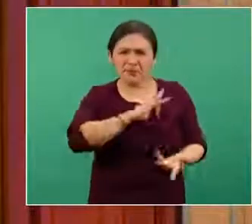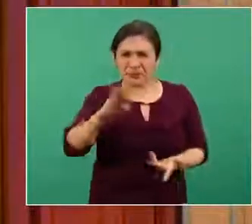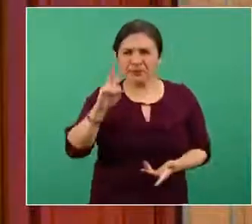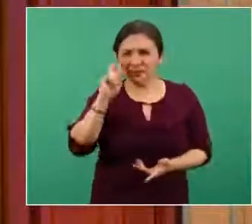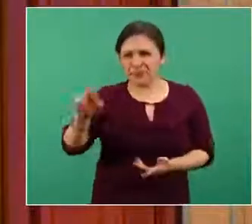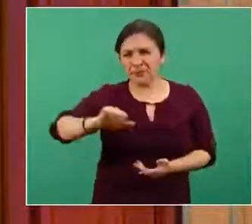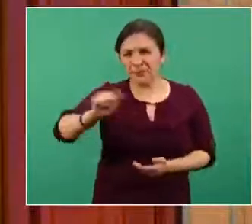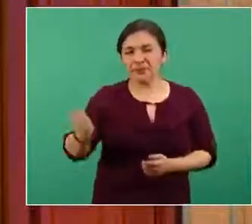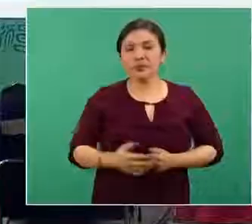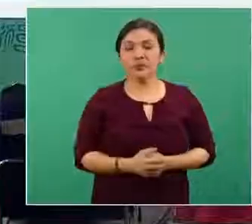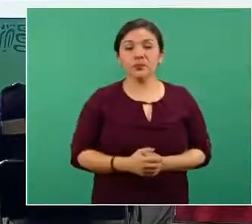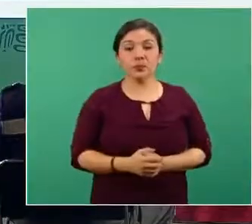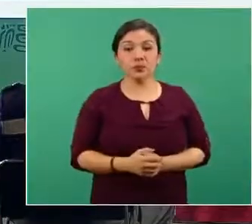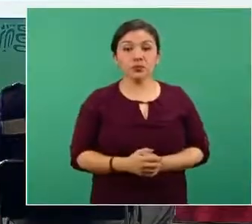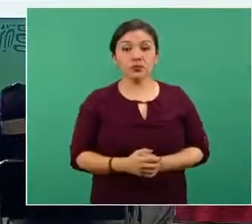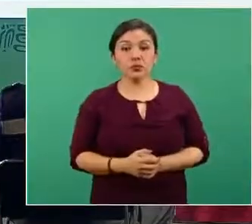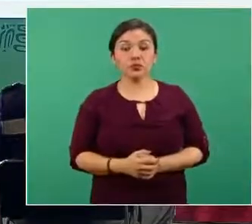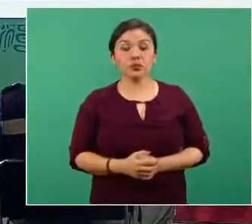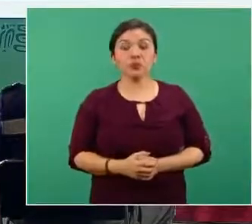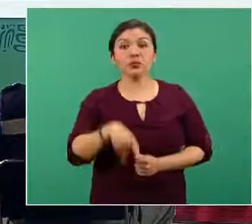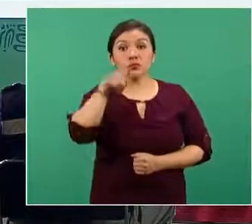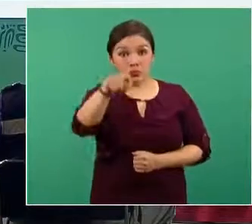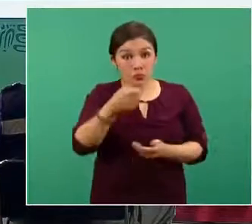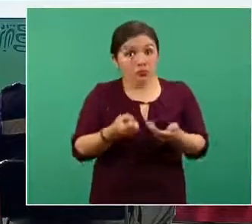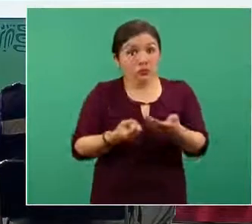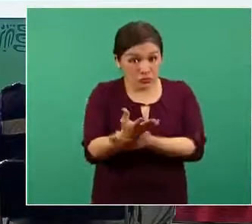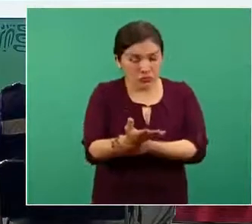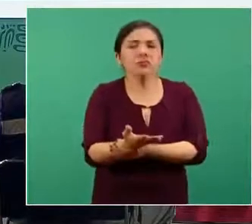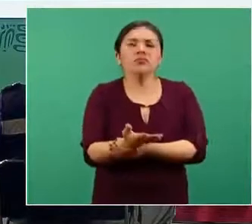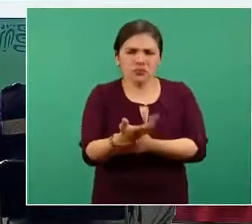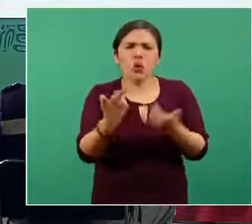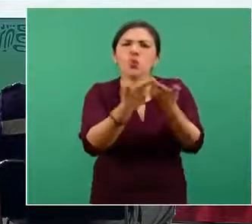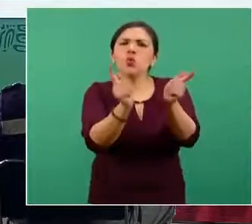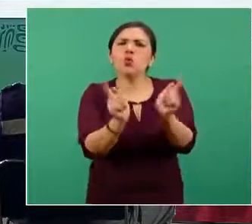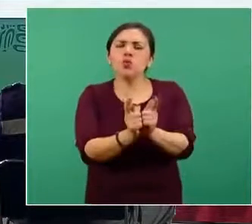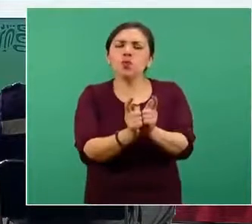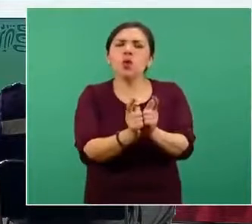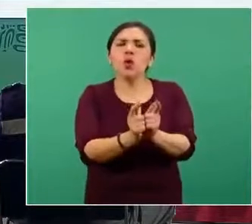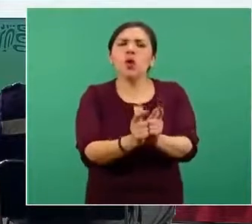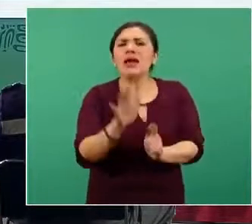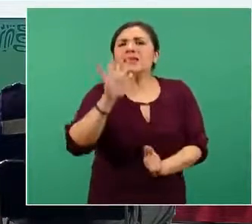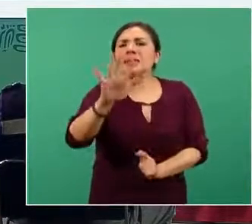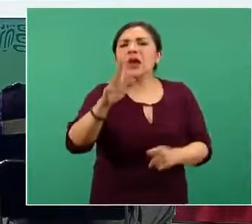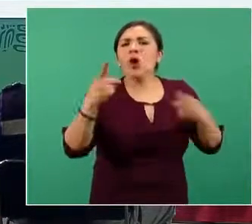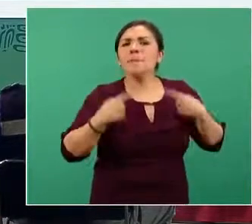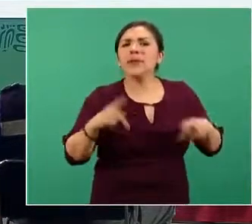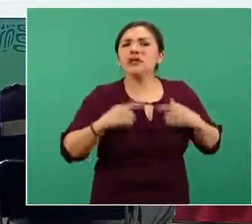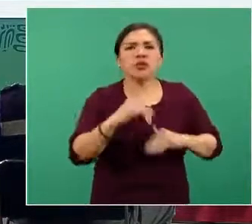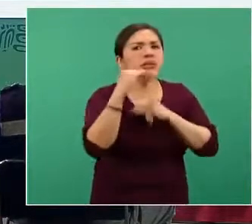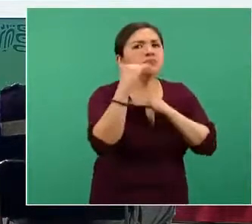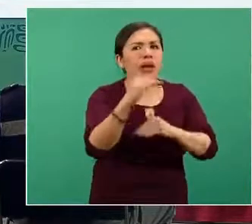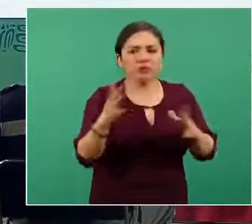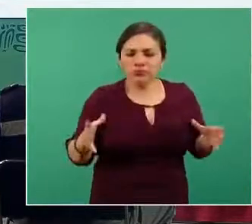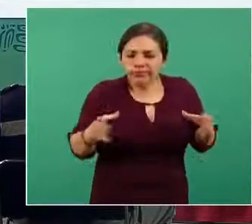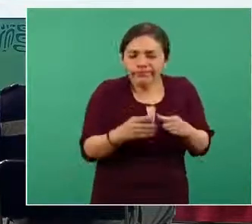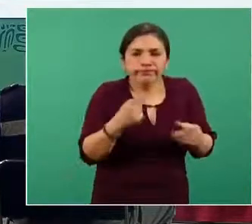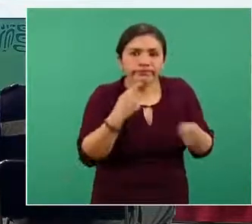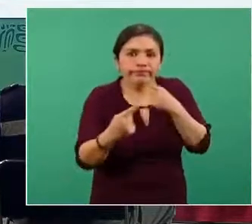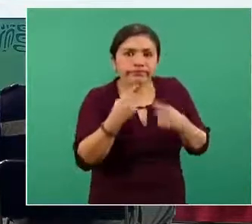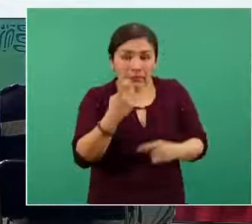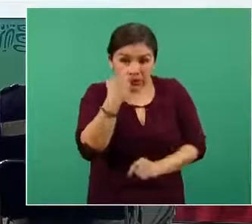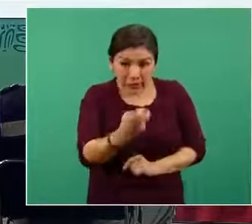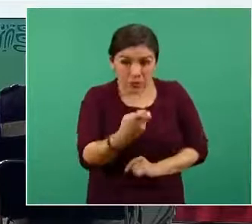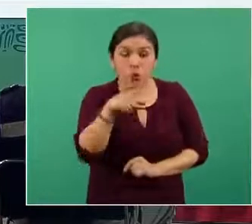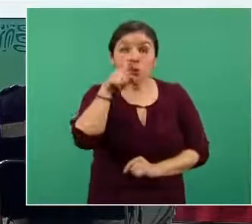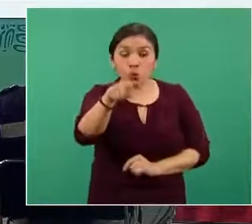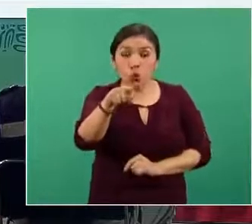siguientes recomendaciones. Si sales, hazlo en grupo de máximo 5 personas y preferentemente, así como vas a